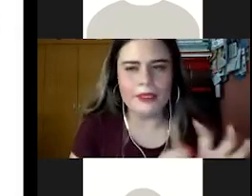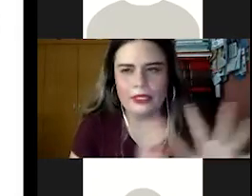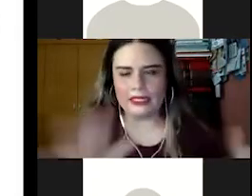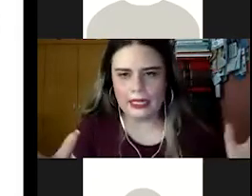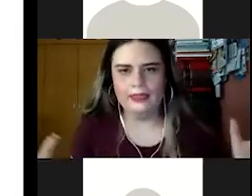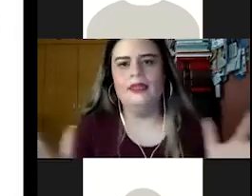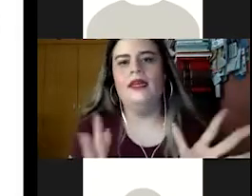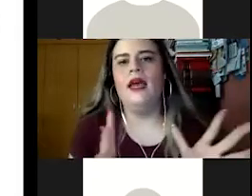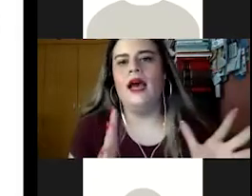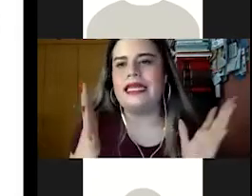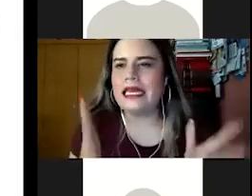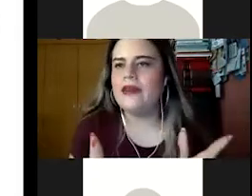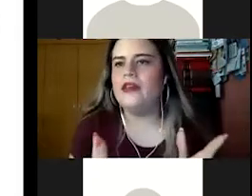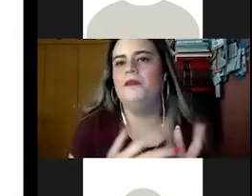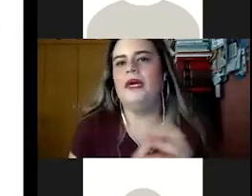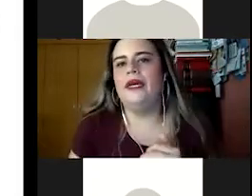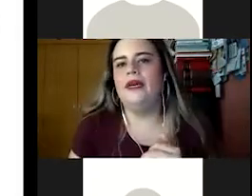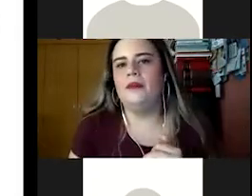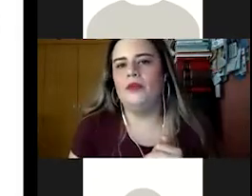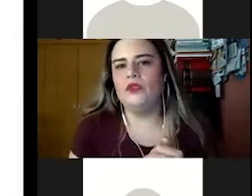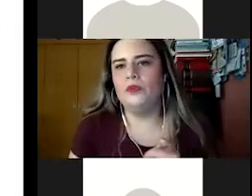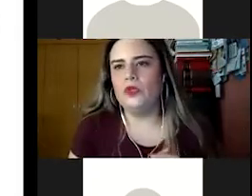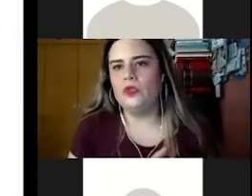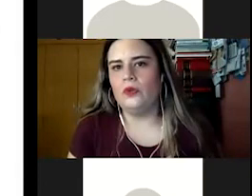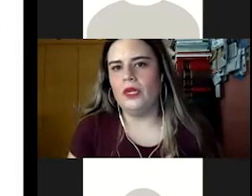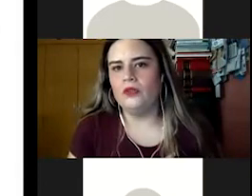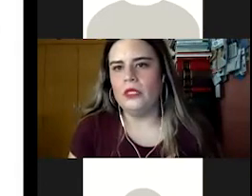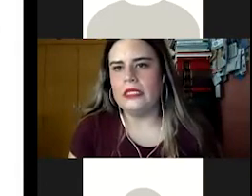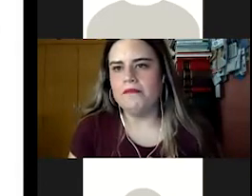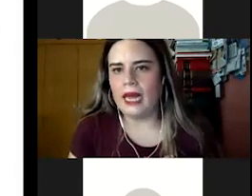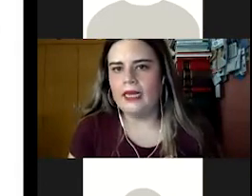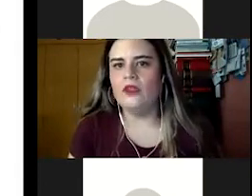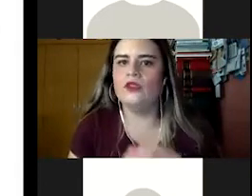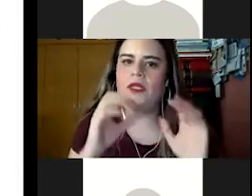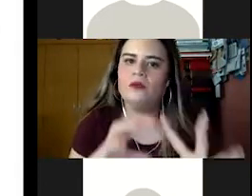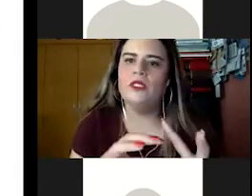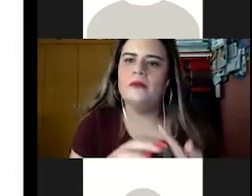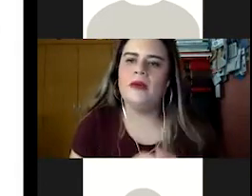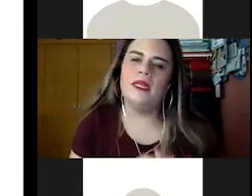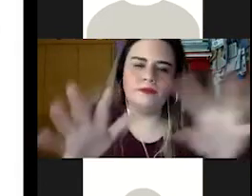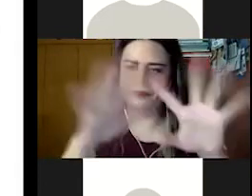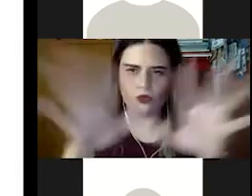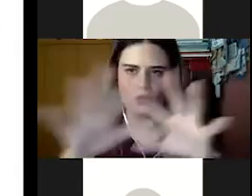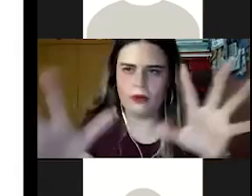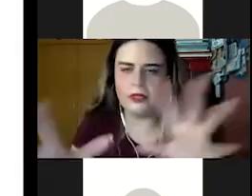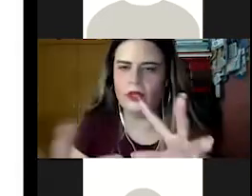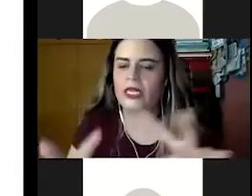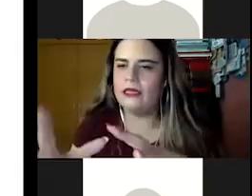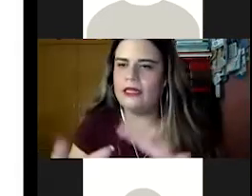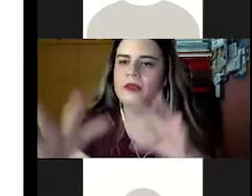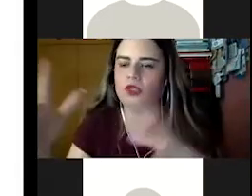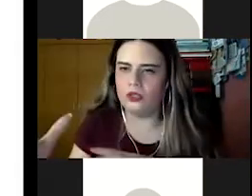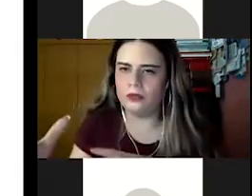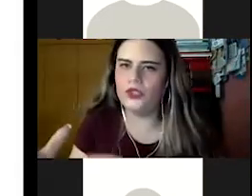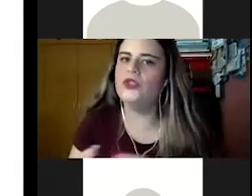accionaria, pero está. Hay guías para, por supuesto, los gobiernos municipales. Los gobiernos municipales, no lo vamos a ver hoy a